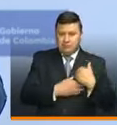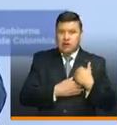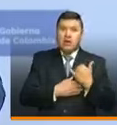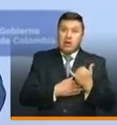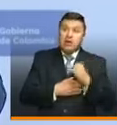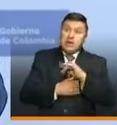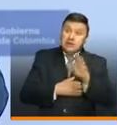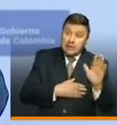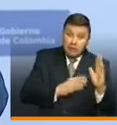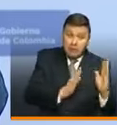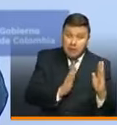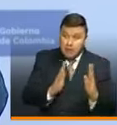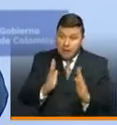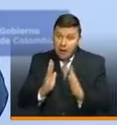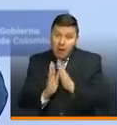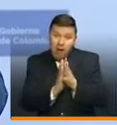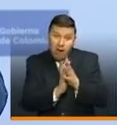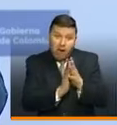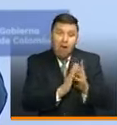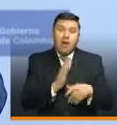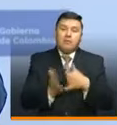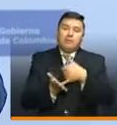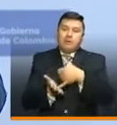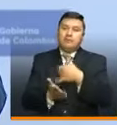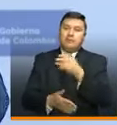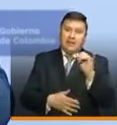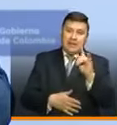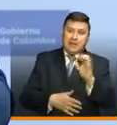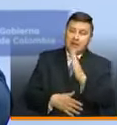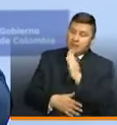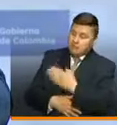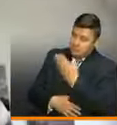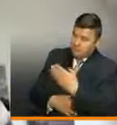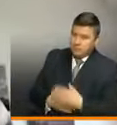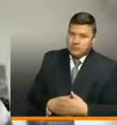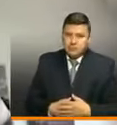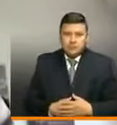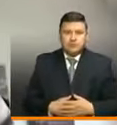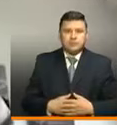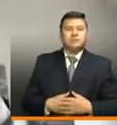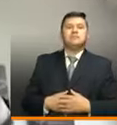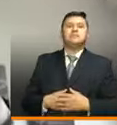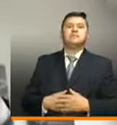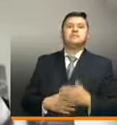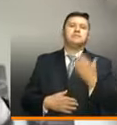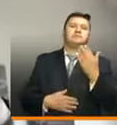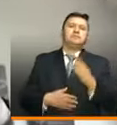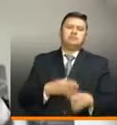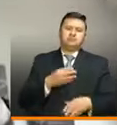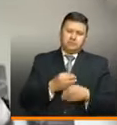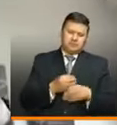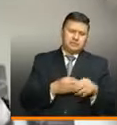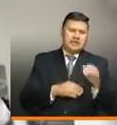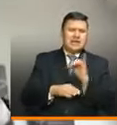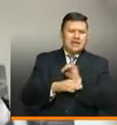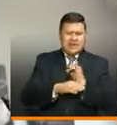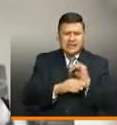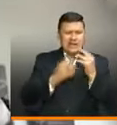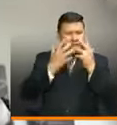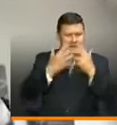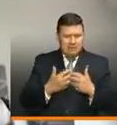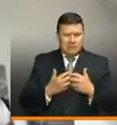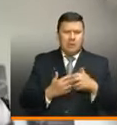de premiaciones. Jessica, adelante, te paso la palabra. Los Makers. Y además muchas instituciones y empresas